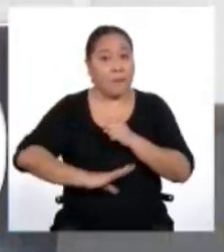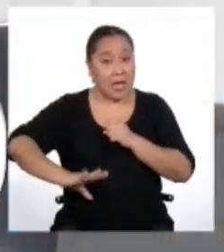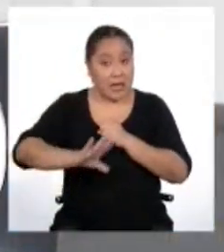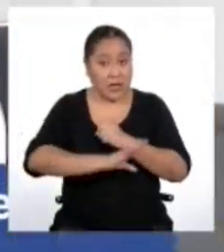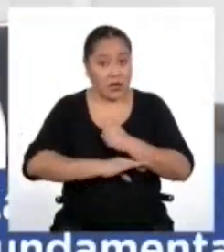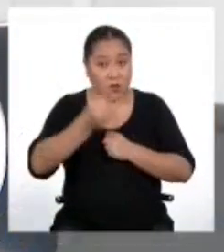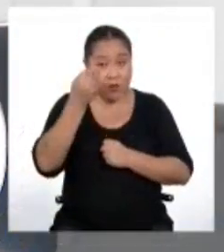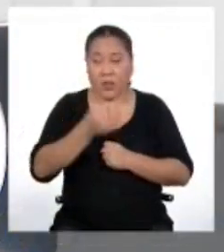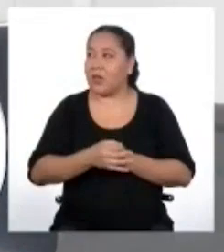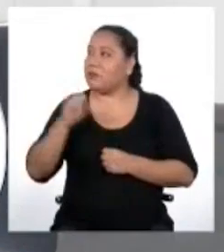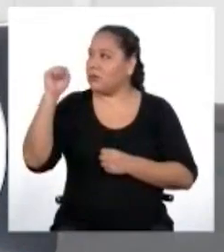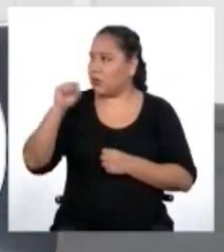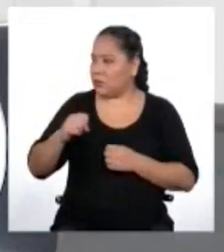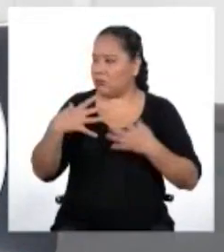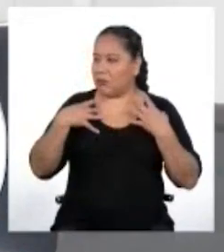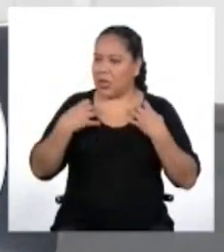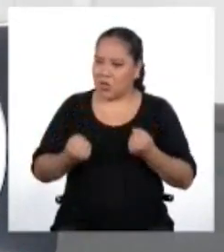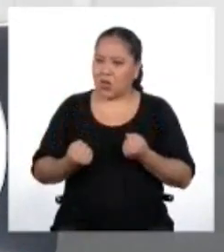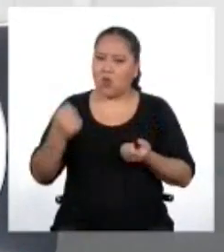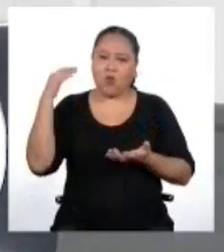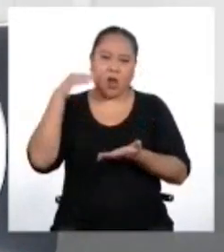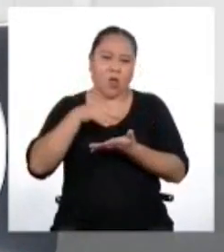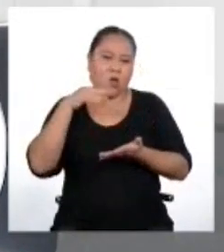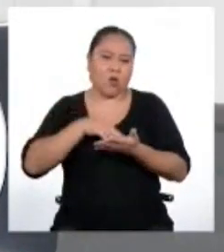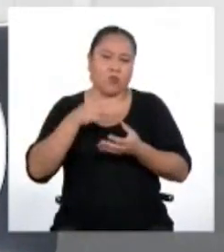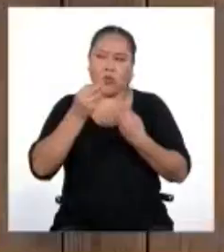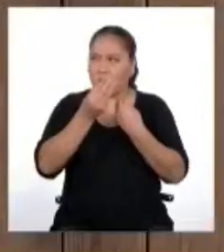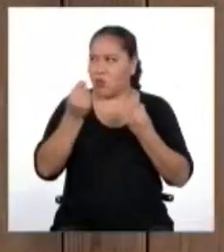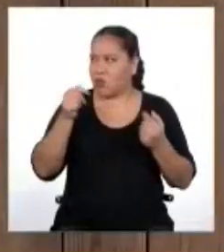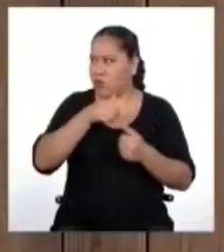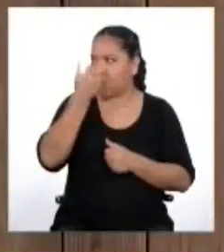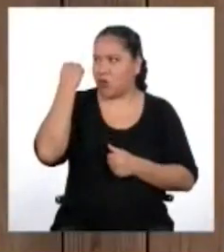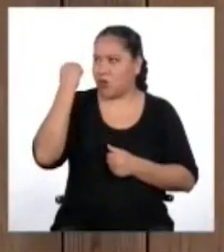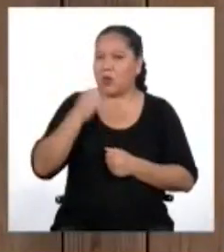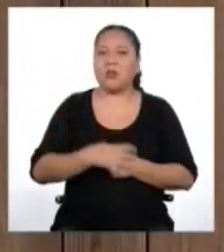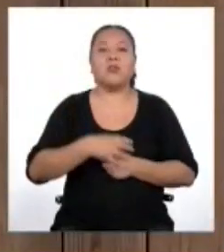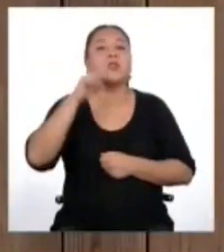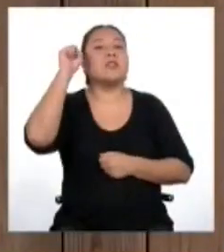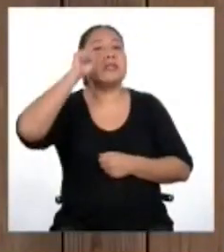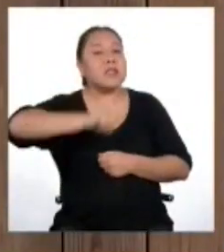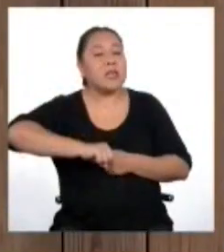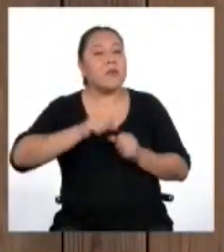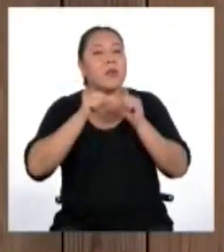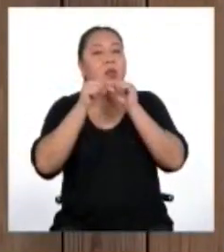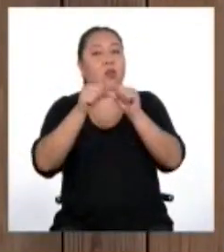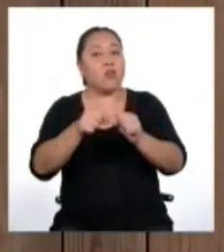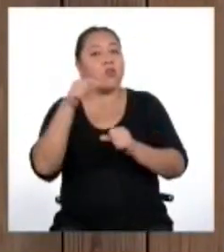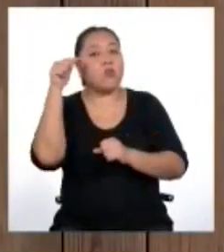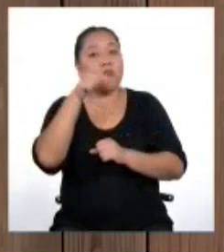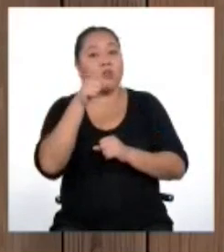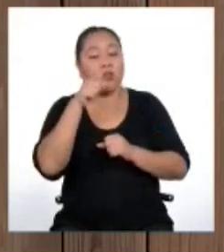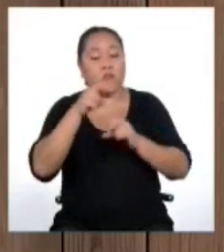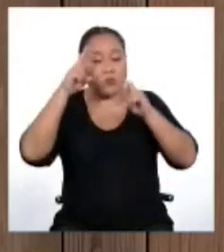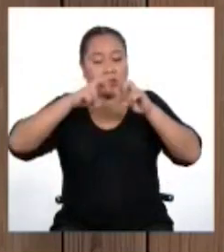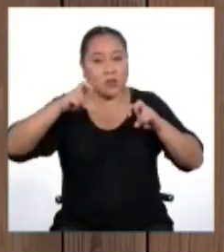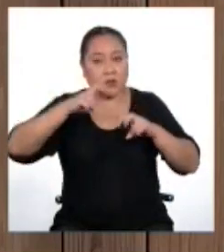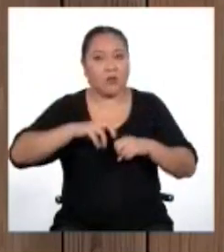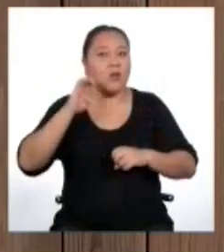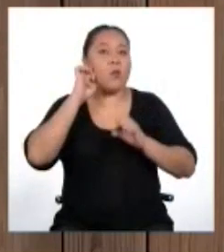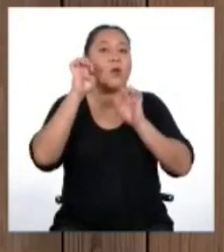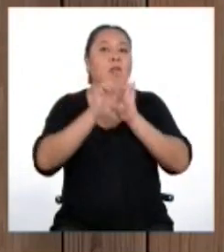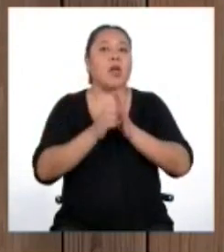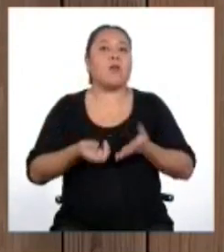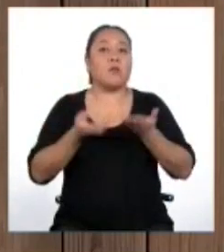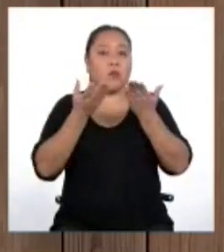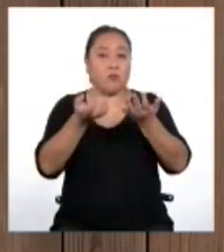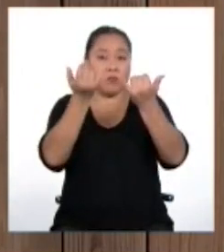Así es, la salud, la educación y muchos otros más. Claro. Para continuar con este análisis, te voy a poner un ejemplo